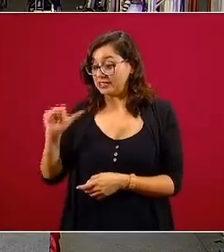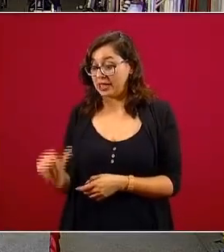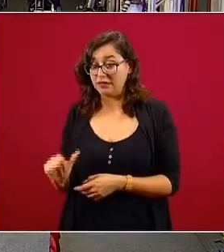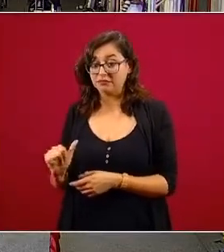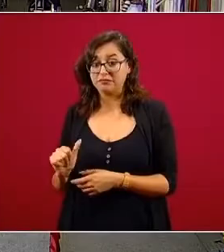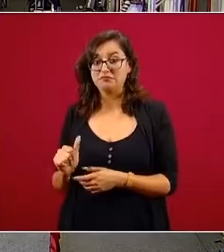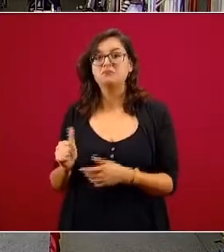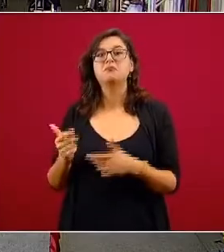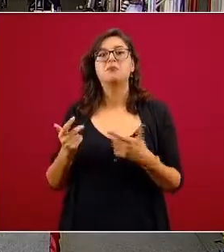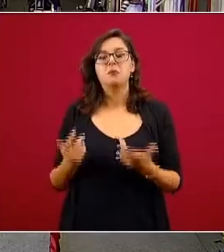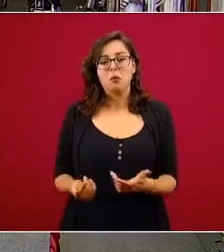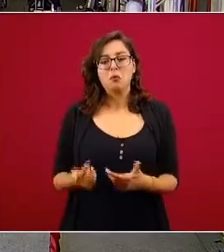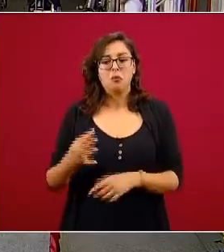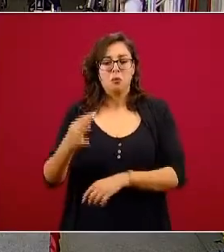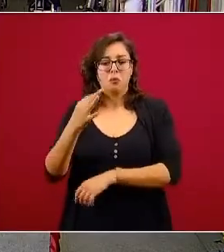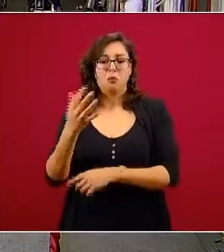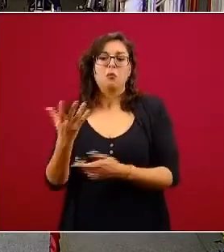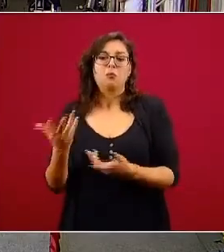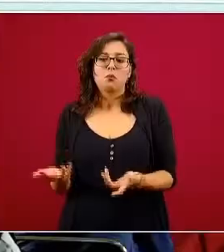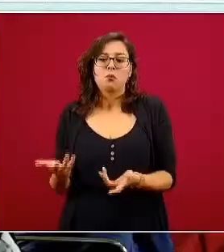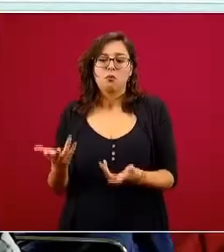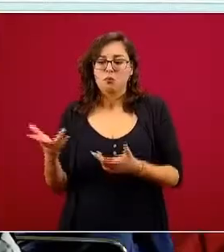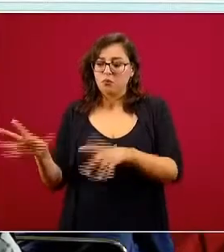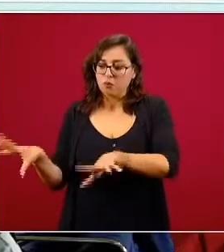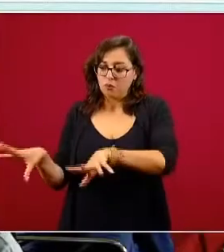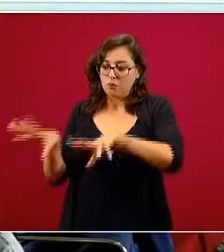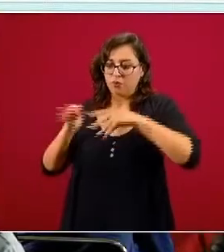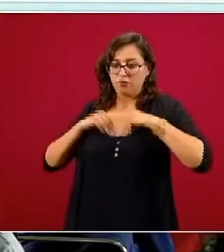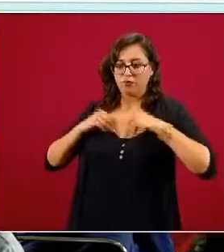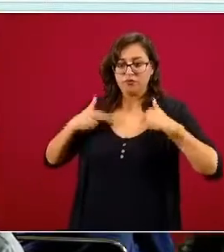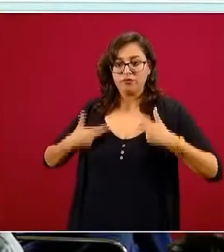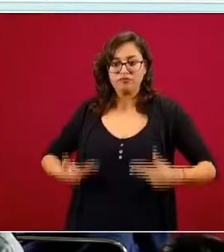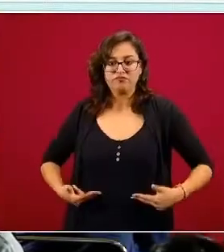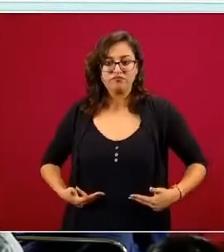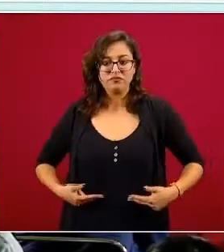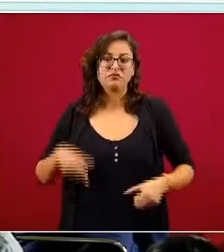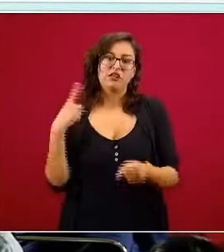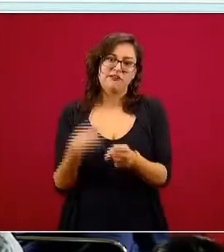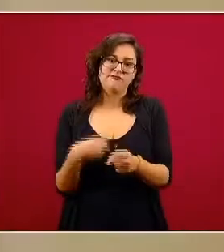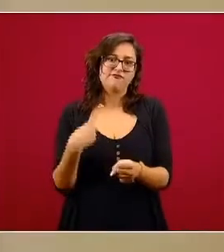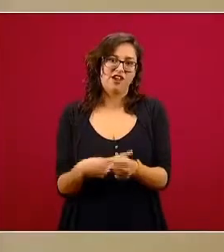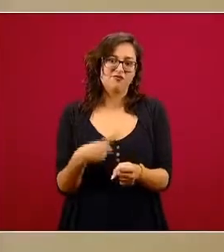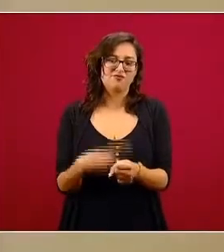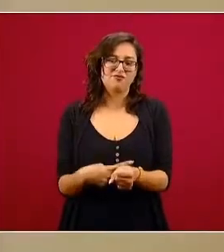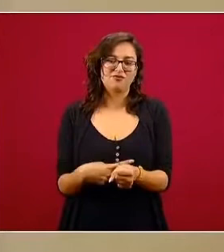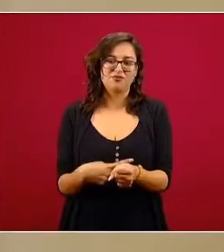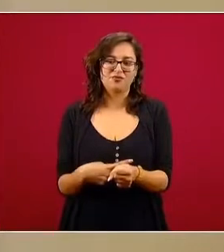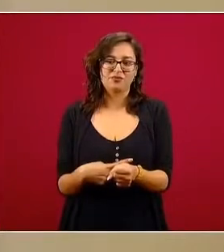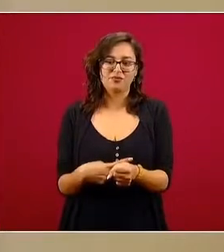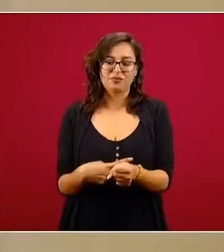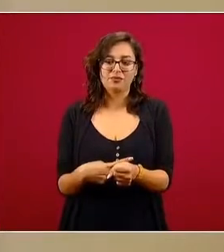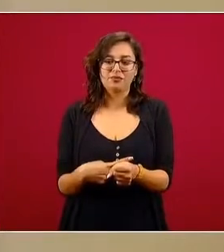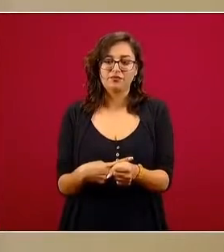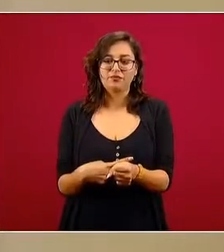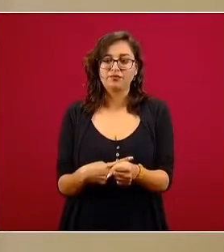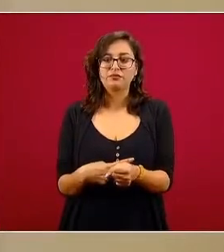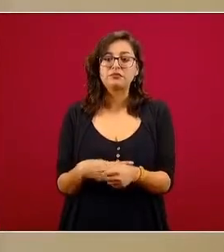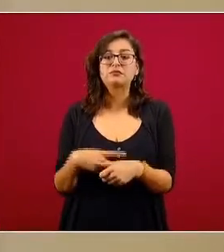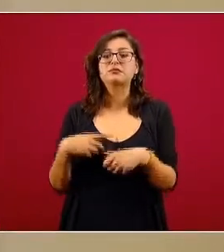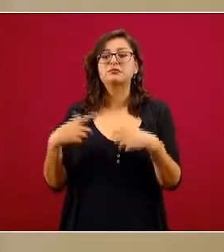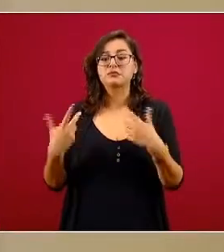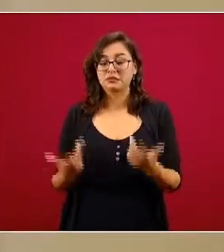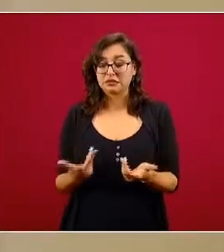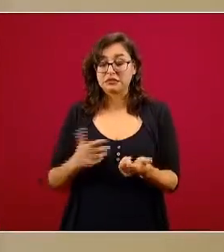de adaptarse a los humanos y poder infectar a los humanos, que pueda tener la capacidad de